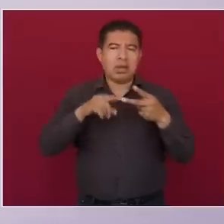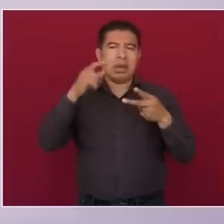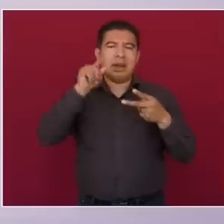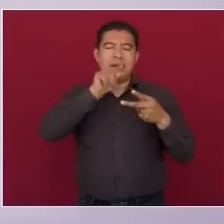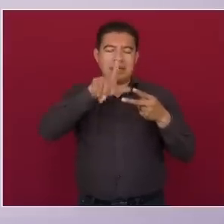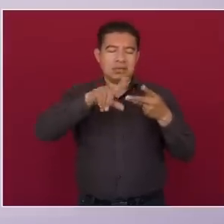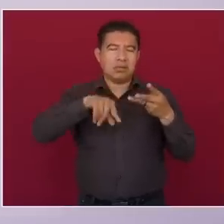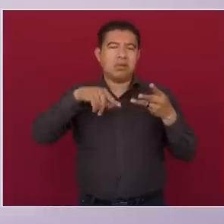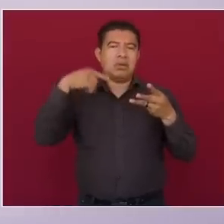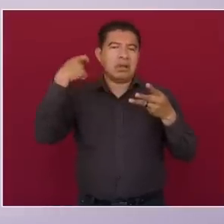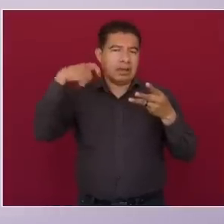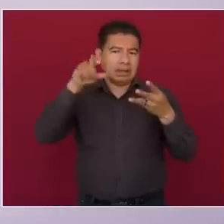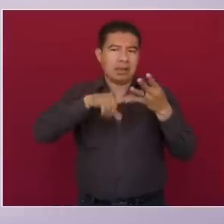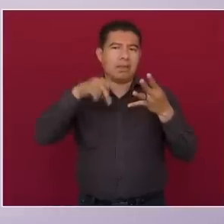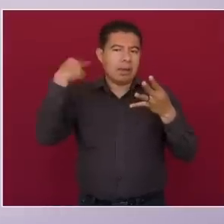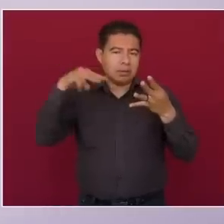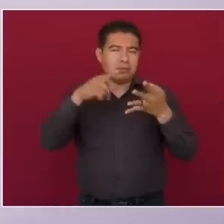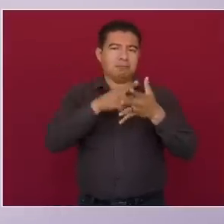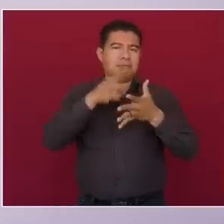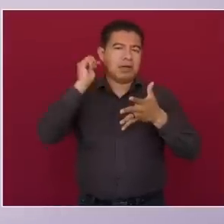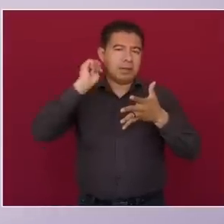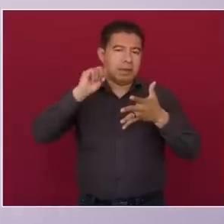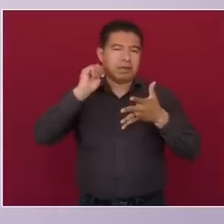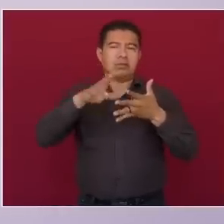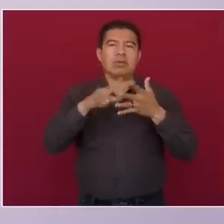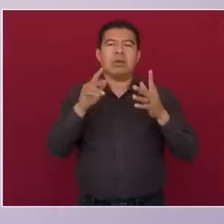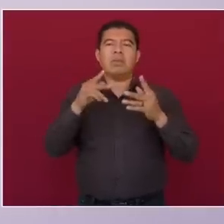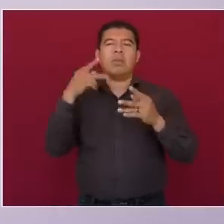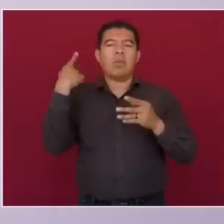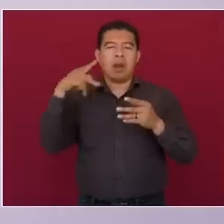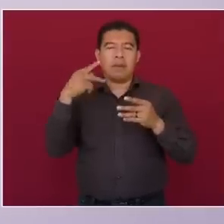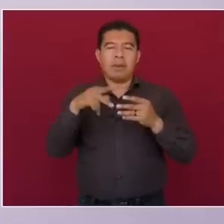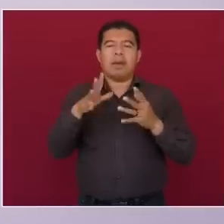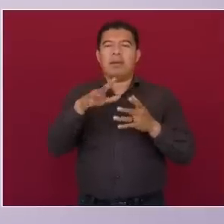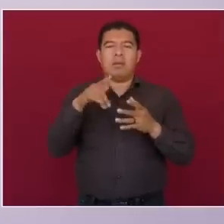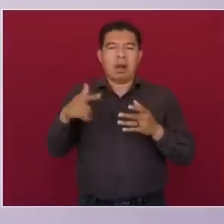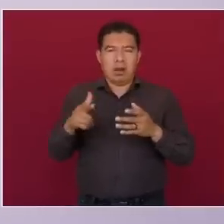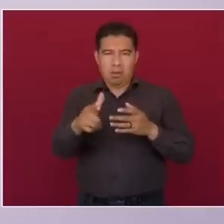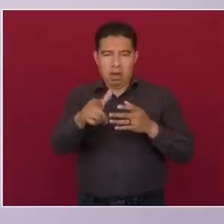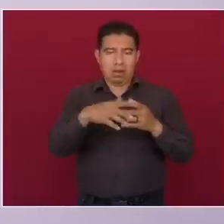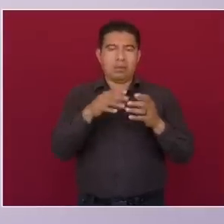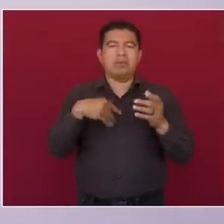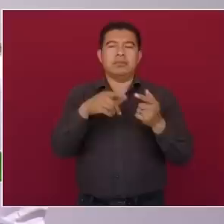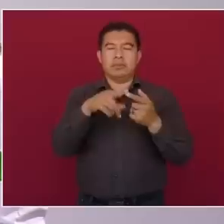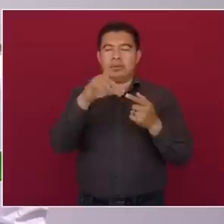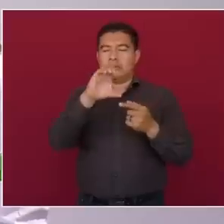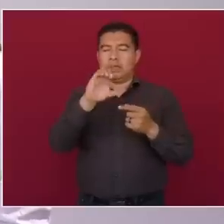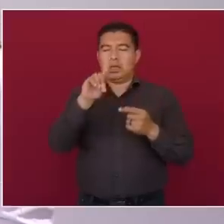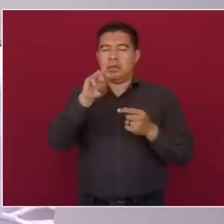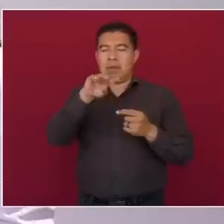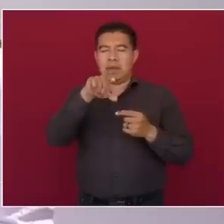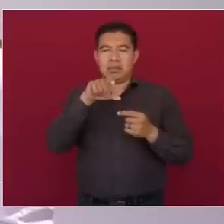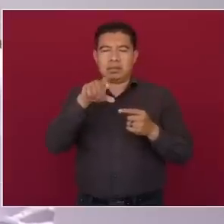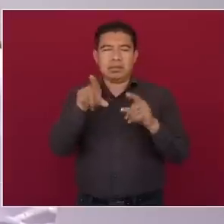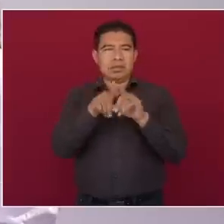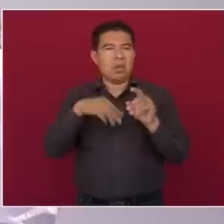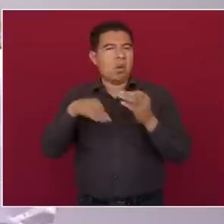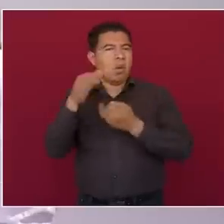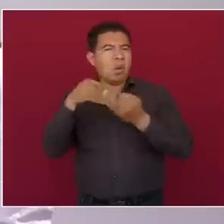México, Guanajuato, Tabasco y Puebla y Ciudad de México estuvieron trabajando todo este tiempo para el